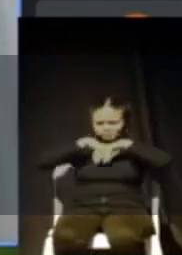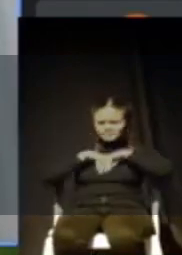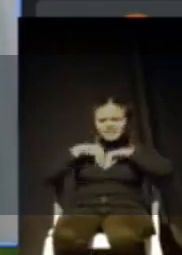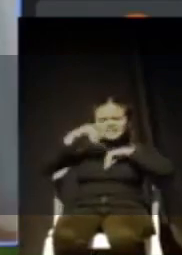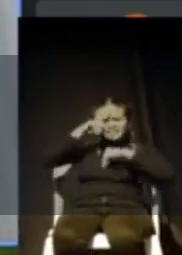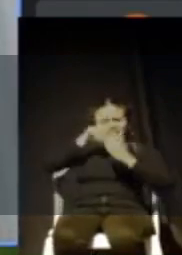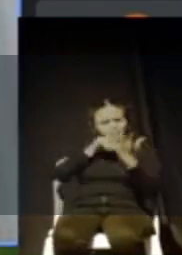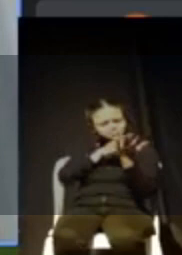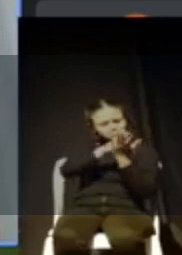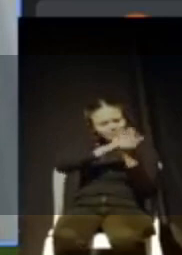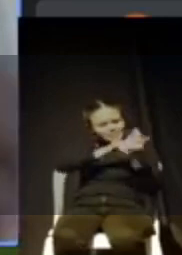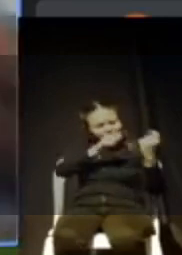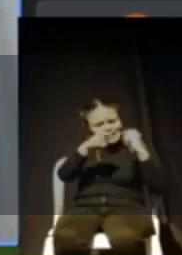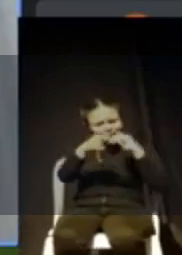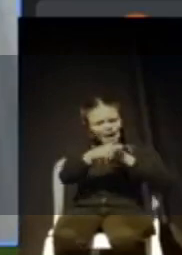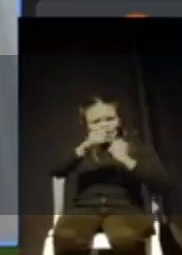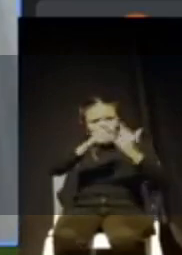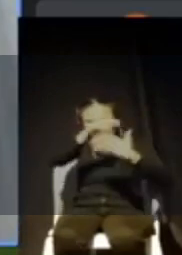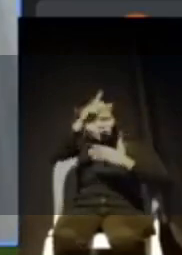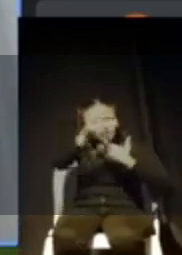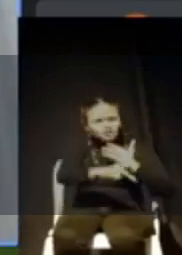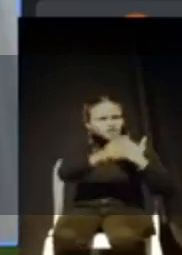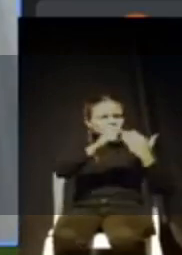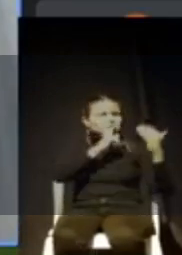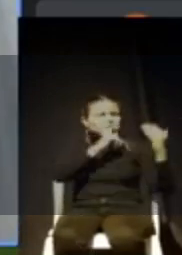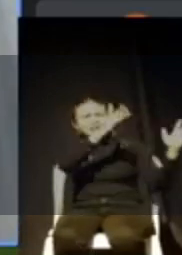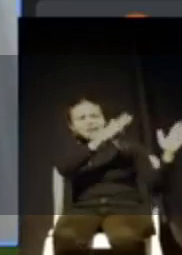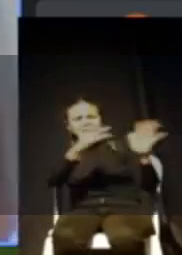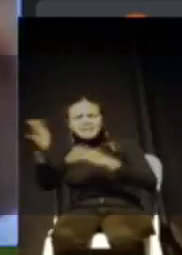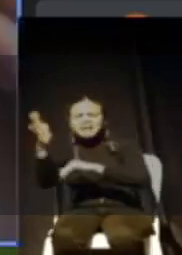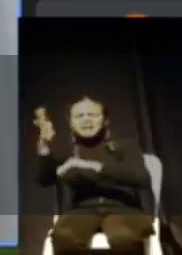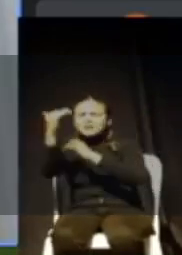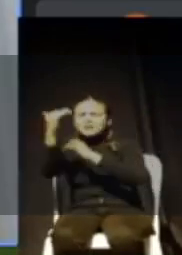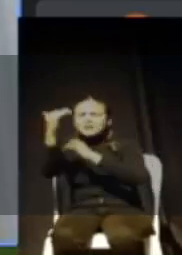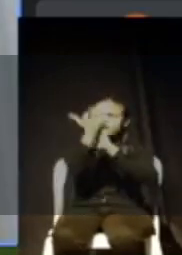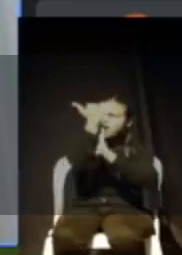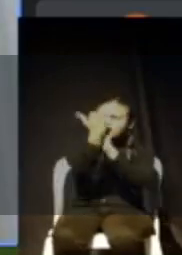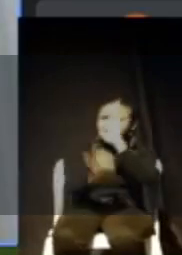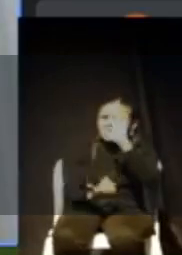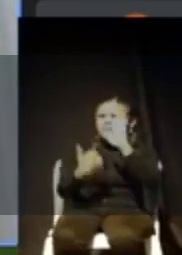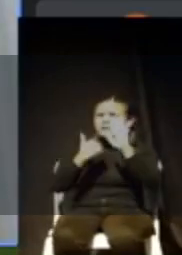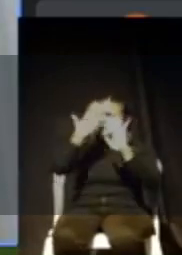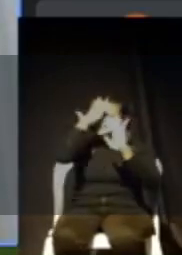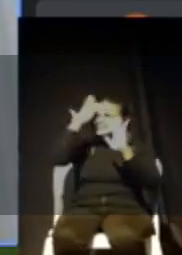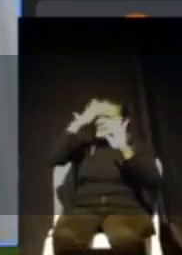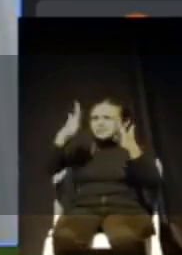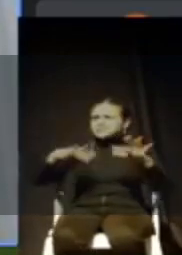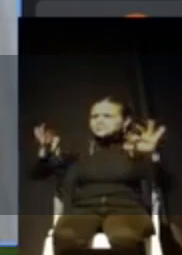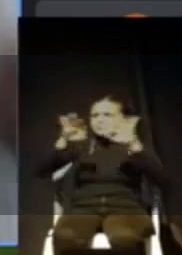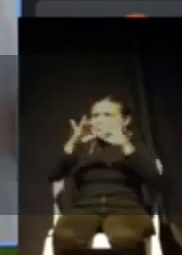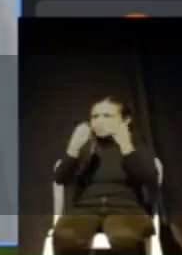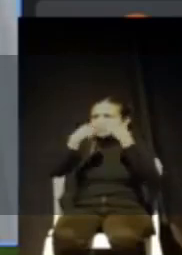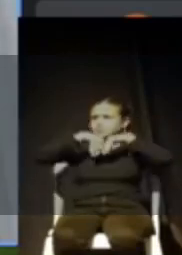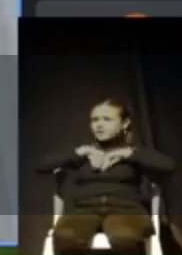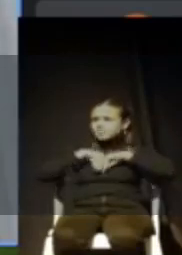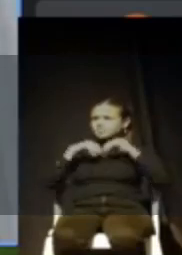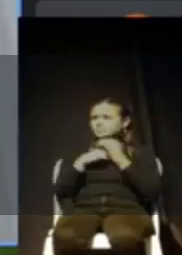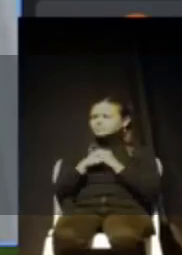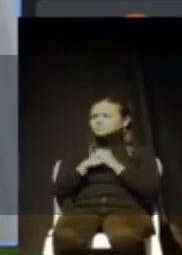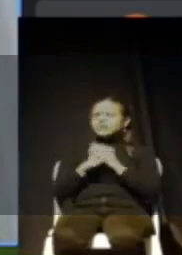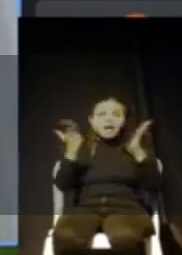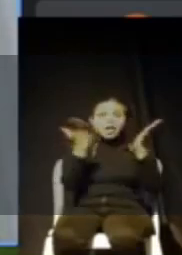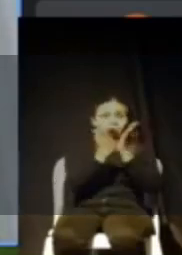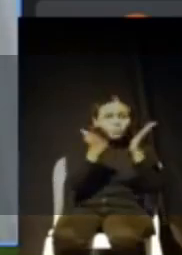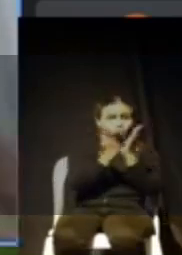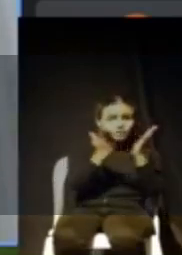del proyecto, de la cátedra, del programa, la CEA incomoda el statu quo en la escuela. La educación y la